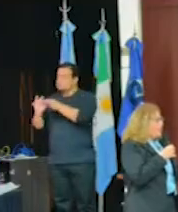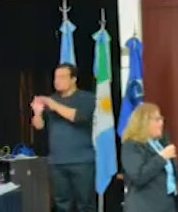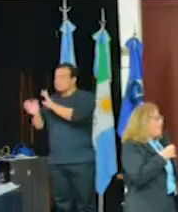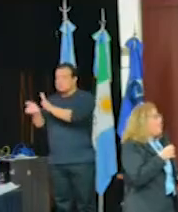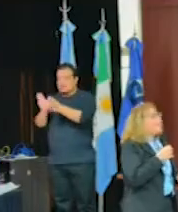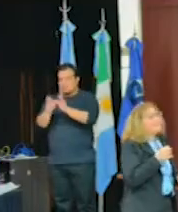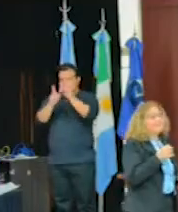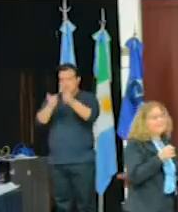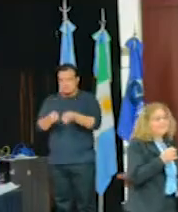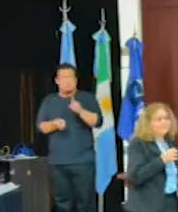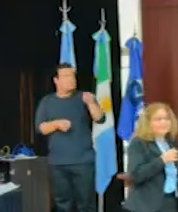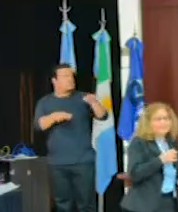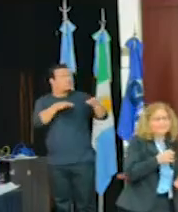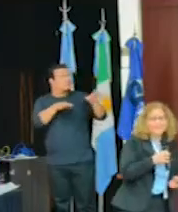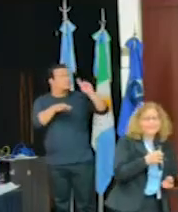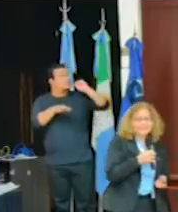linda.